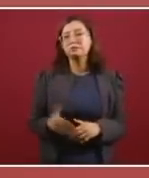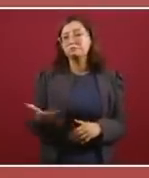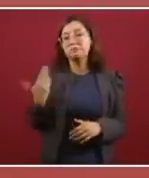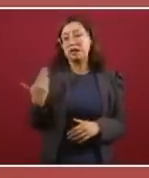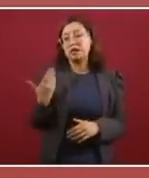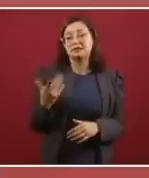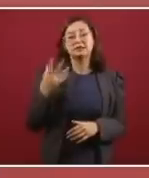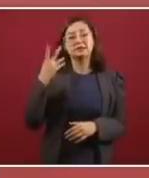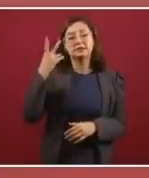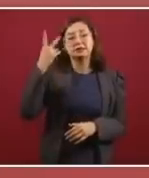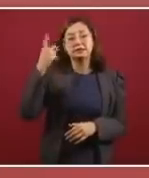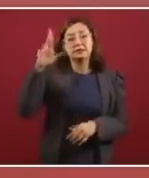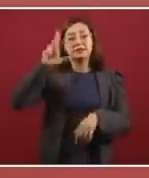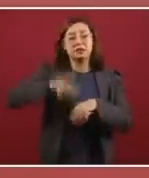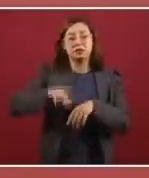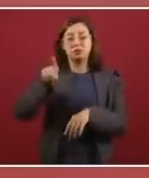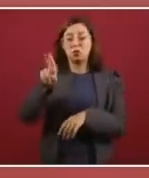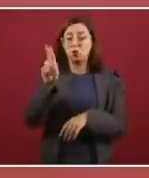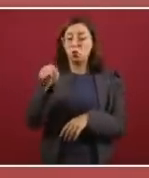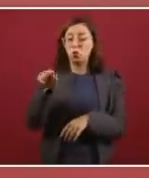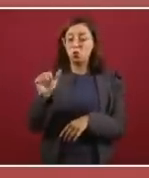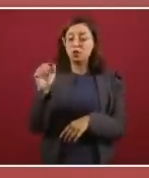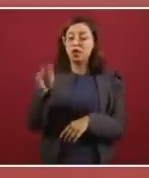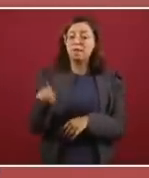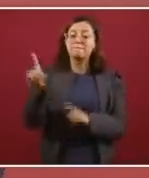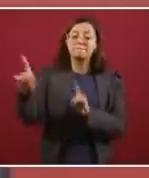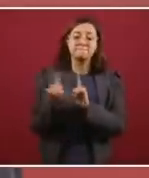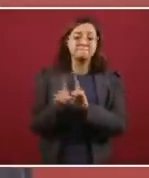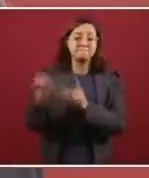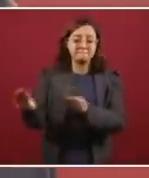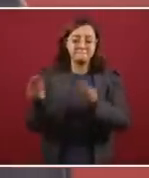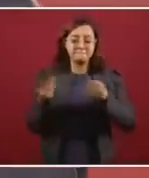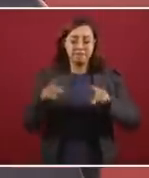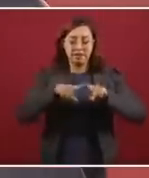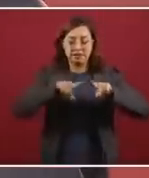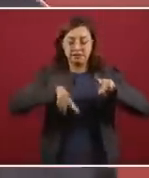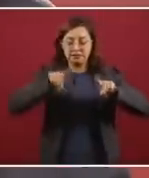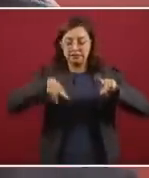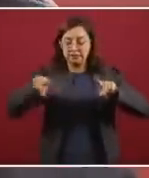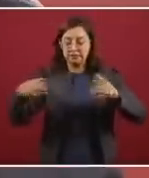hace poco una tabla para decirme